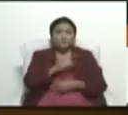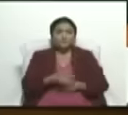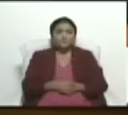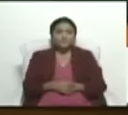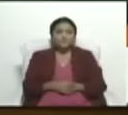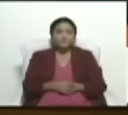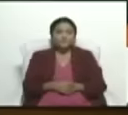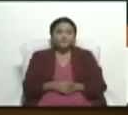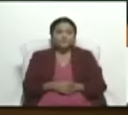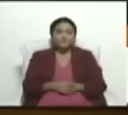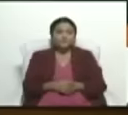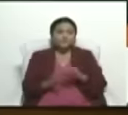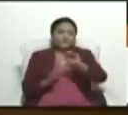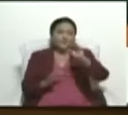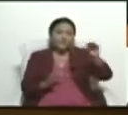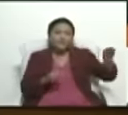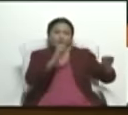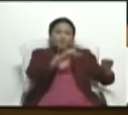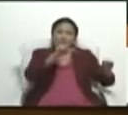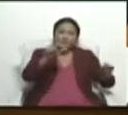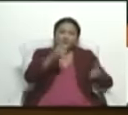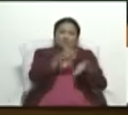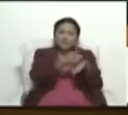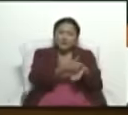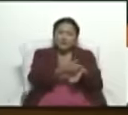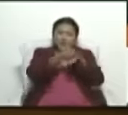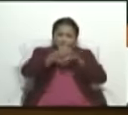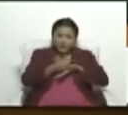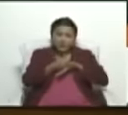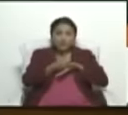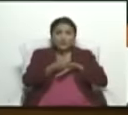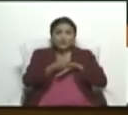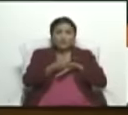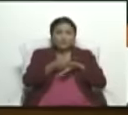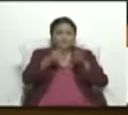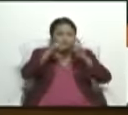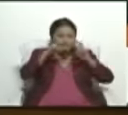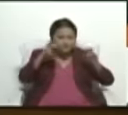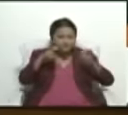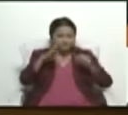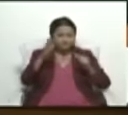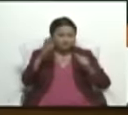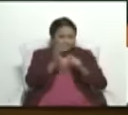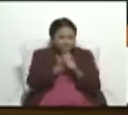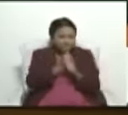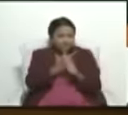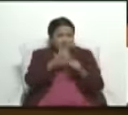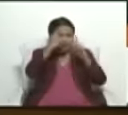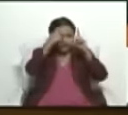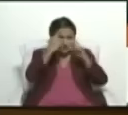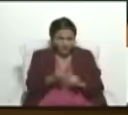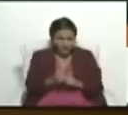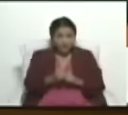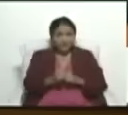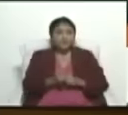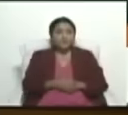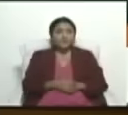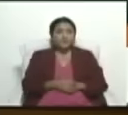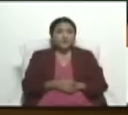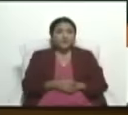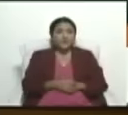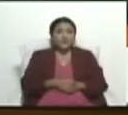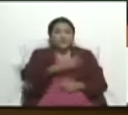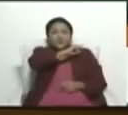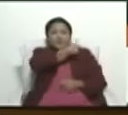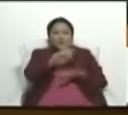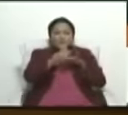apoyo increíblemente correcto de una experticia profesional impecable de nuestra Dirección para el